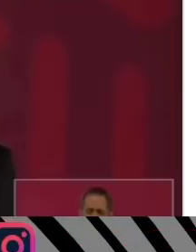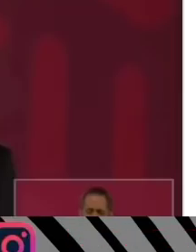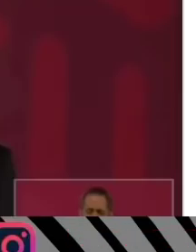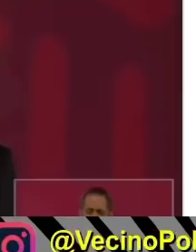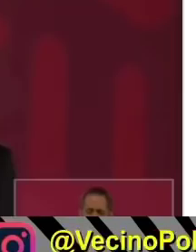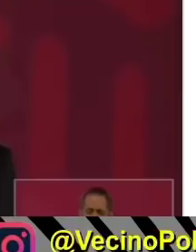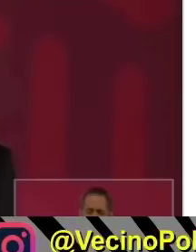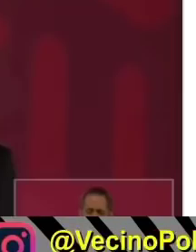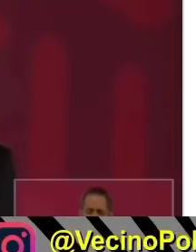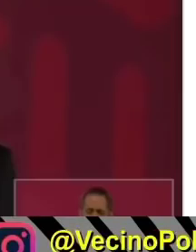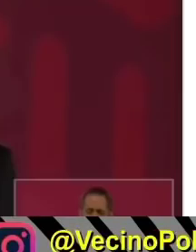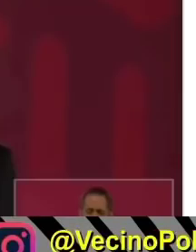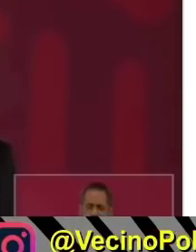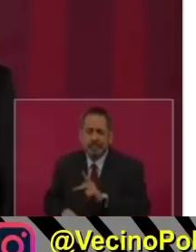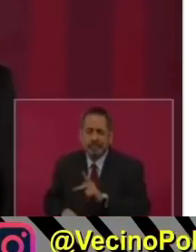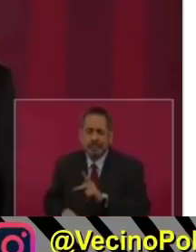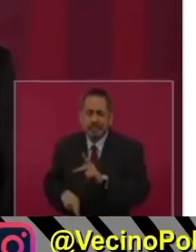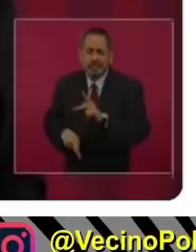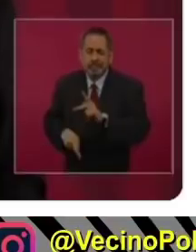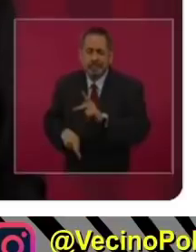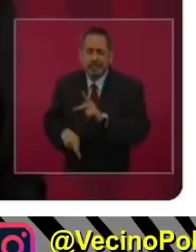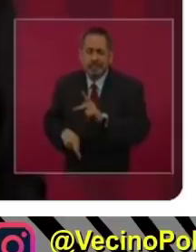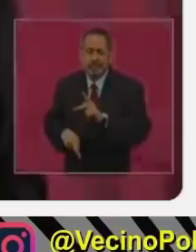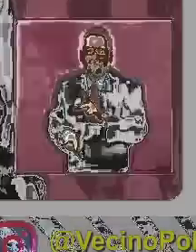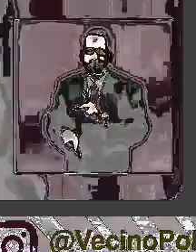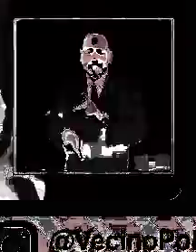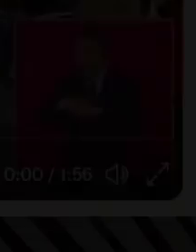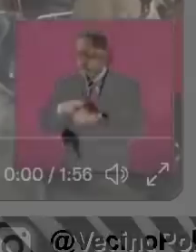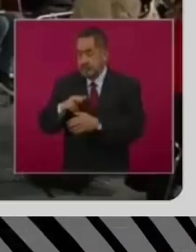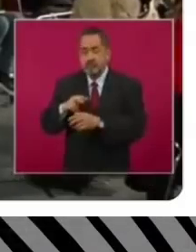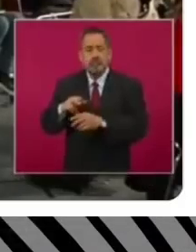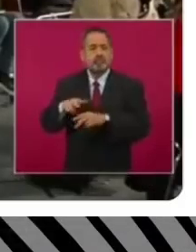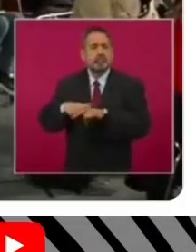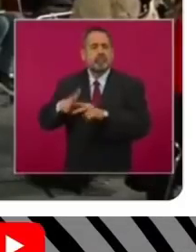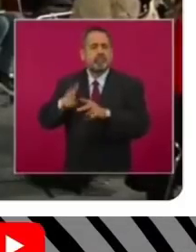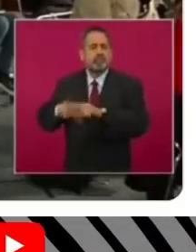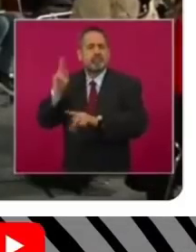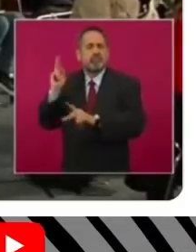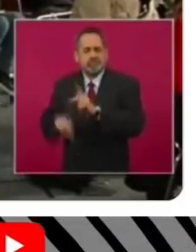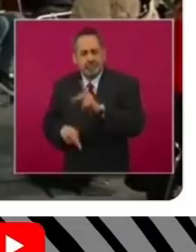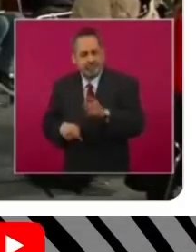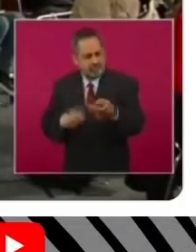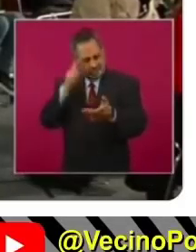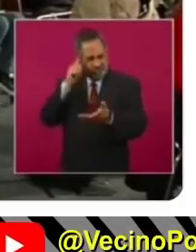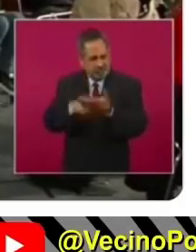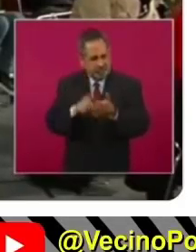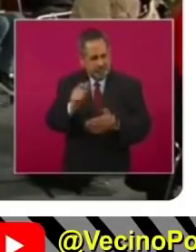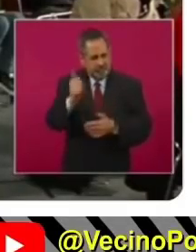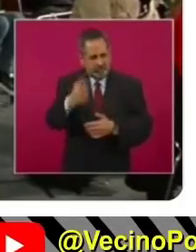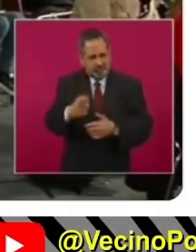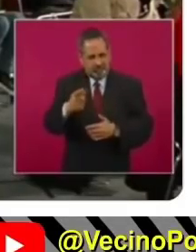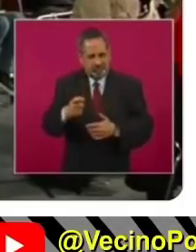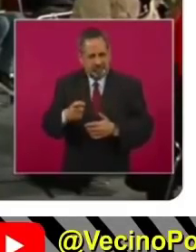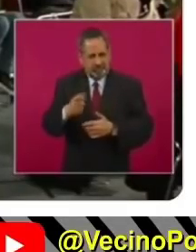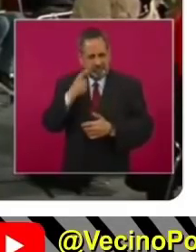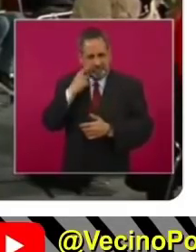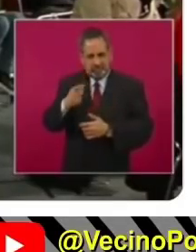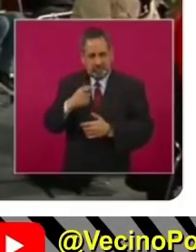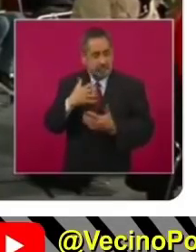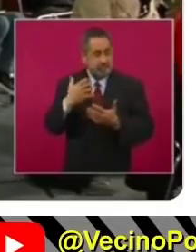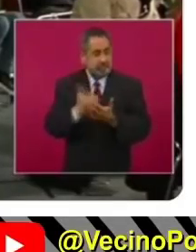s vamos a escuchar al presidente andrés manuel pueda correr riesgos del proyecto del tren maya sin llegar a ganar